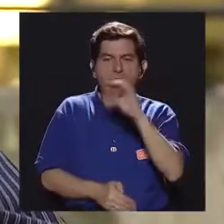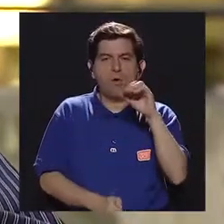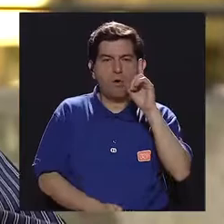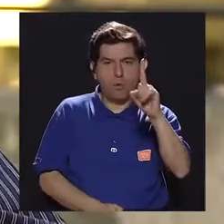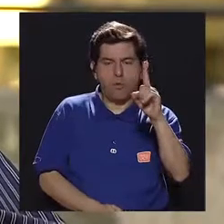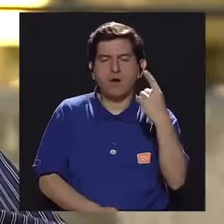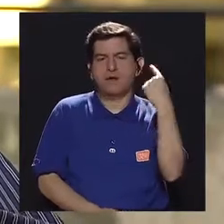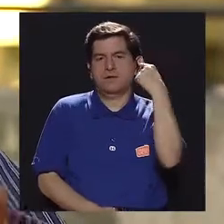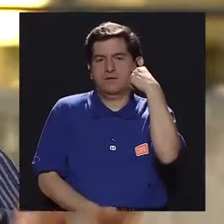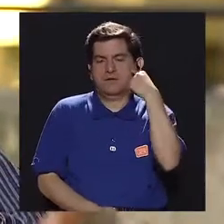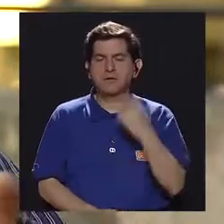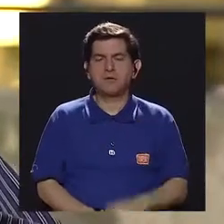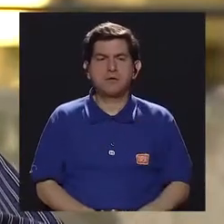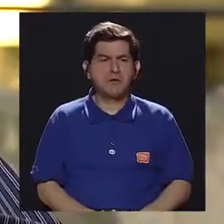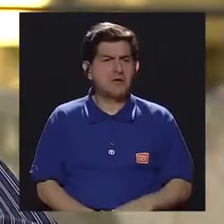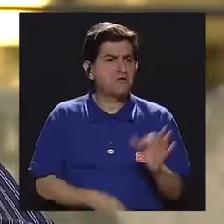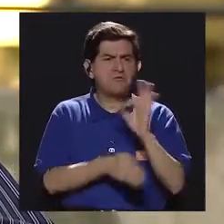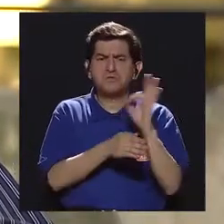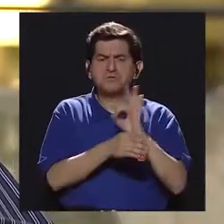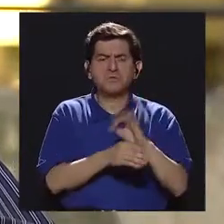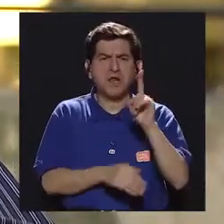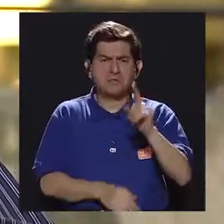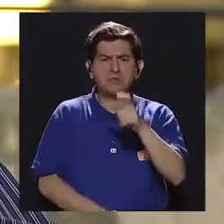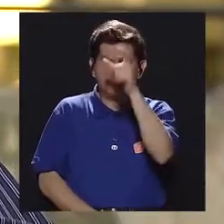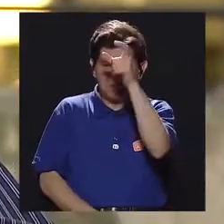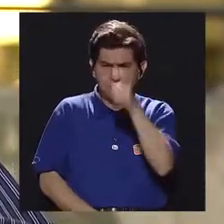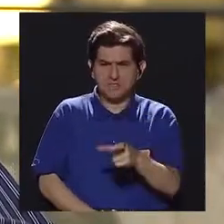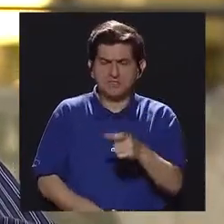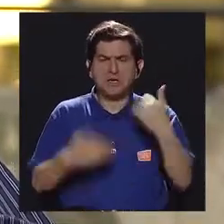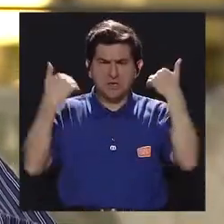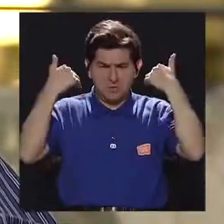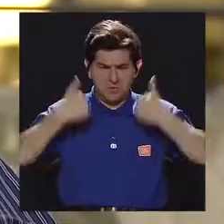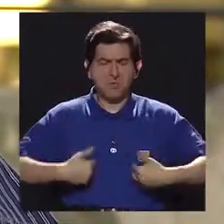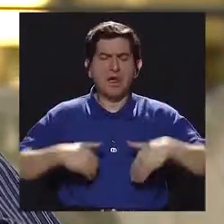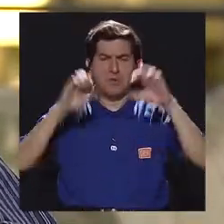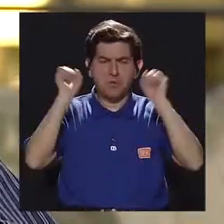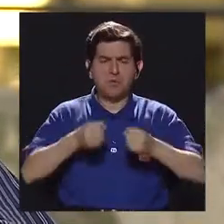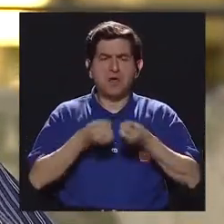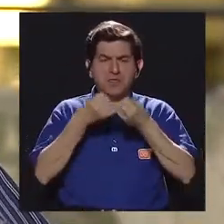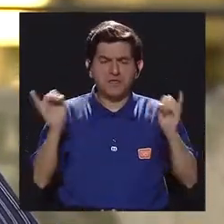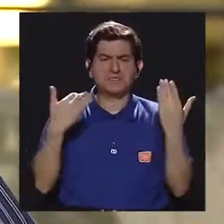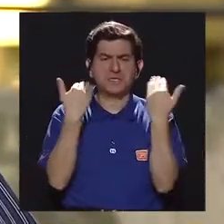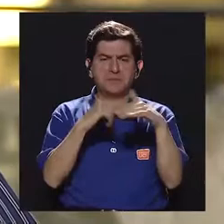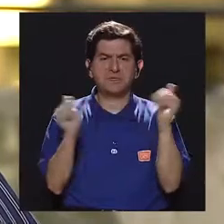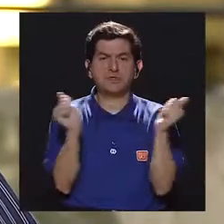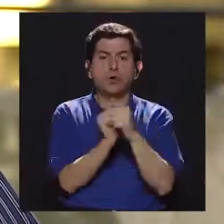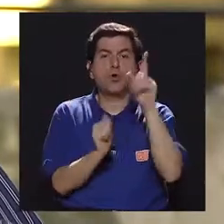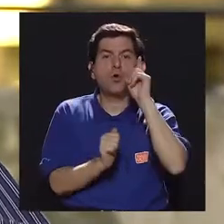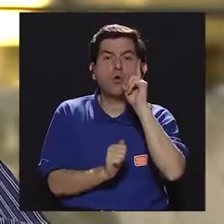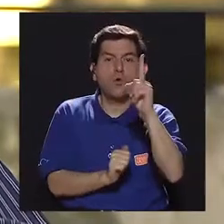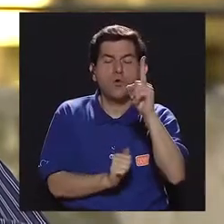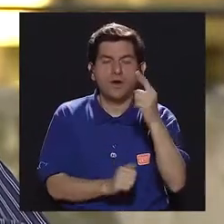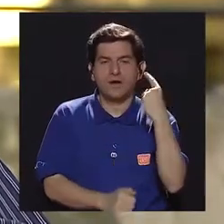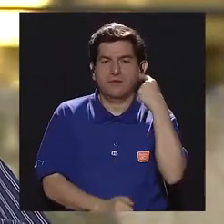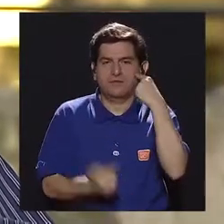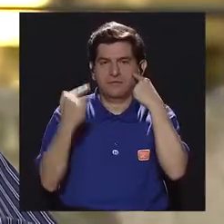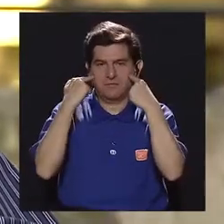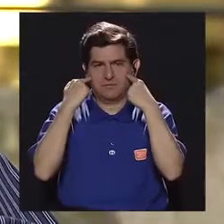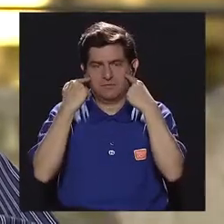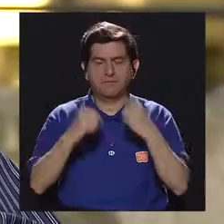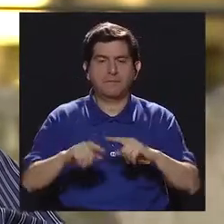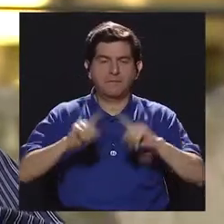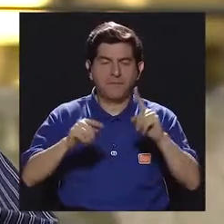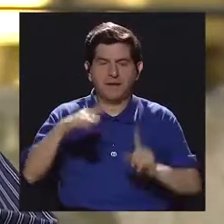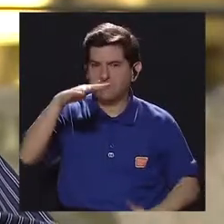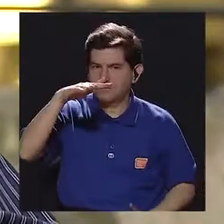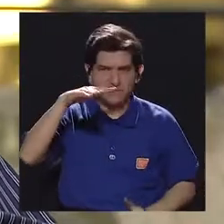con solamente una muela, funcionalmente un ser humano pudiera funcionar sin limitaciones en ese sentido, ¿verdad? Ahora,